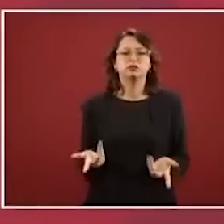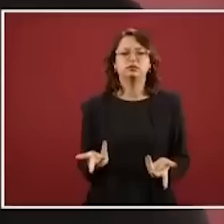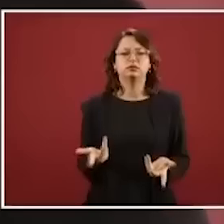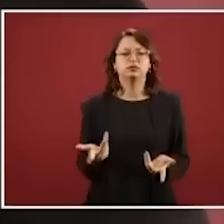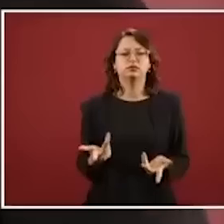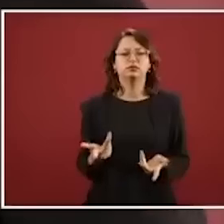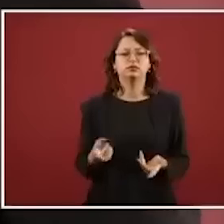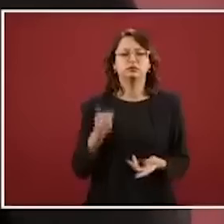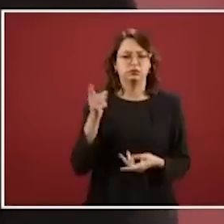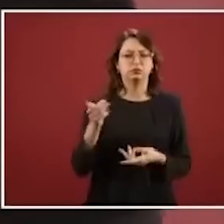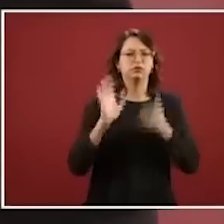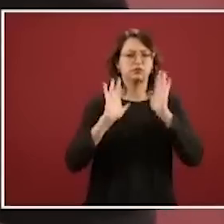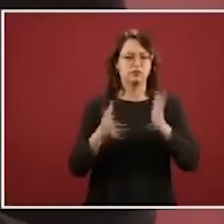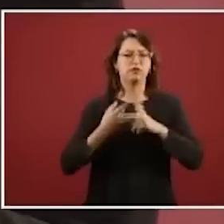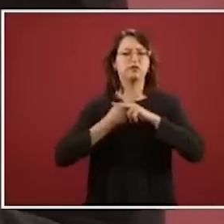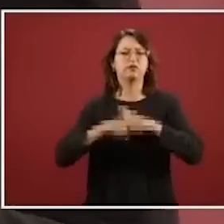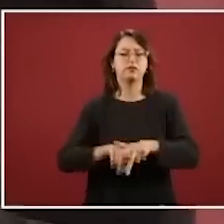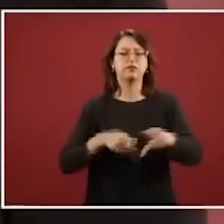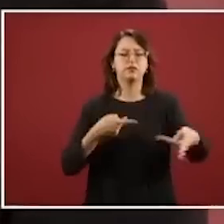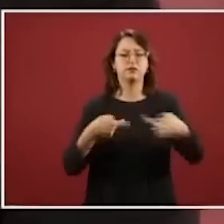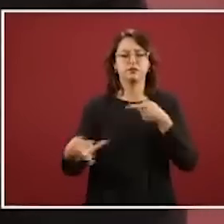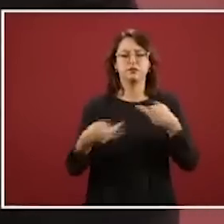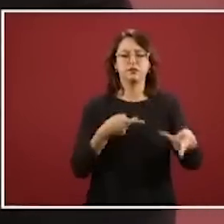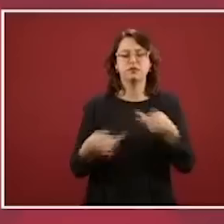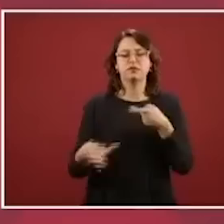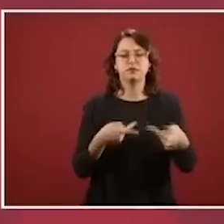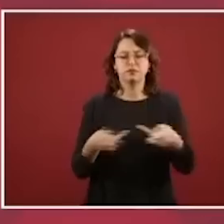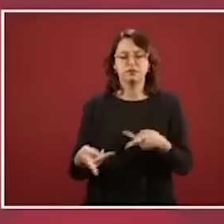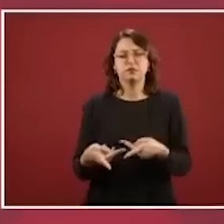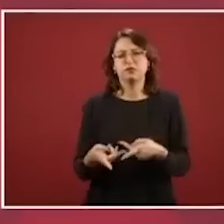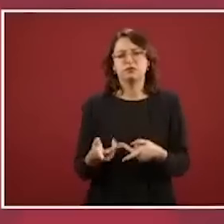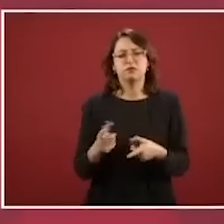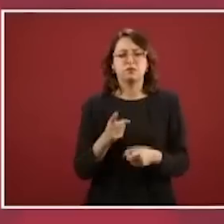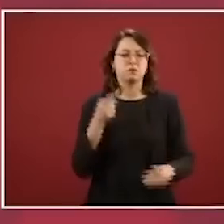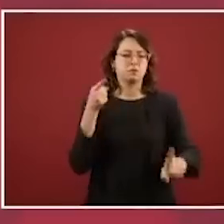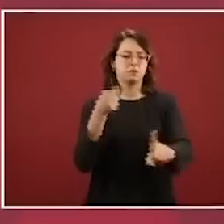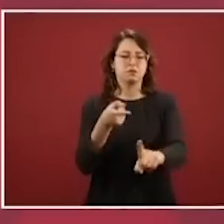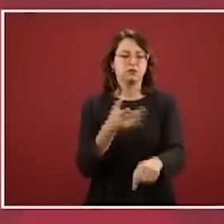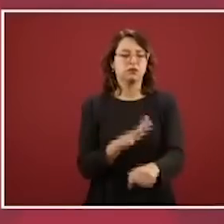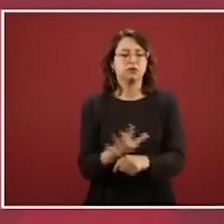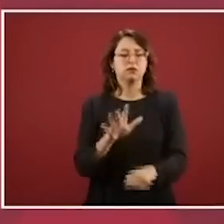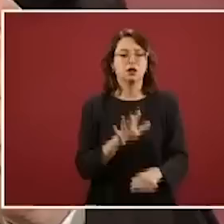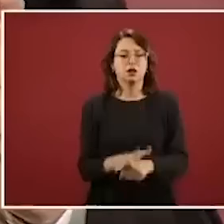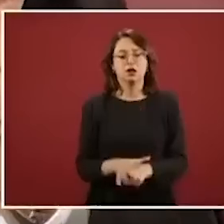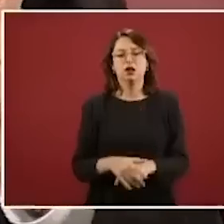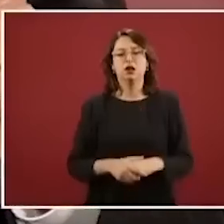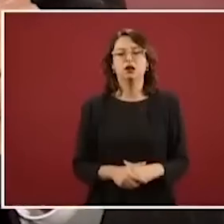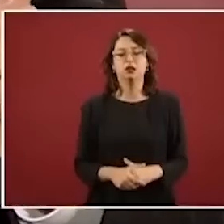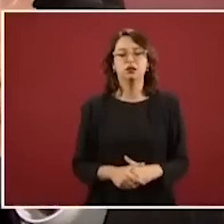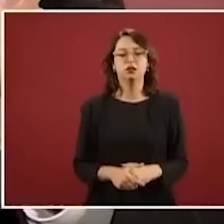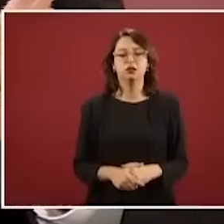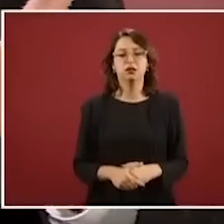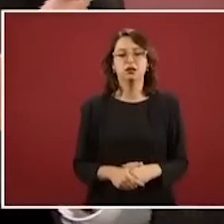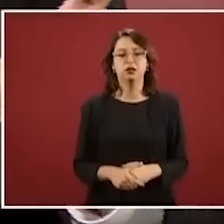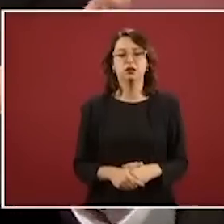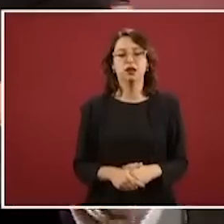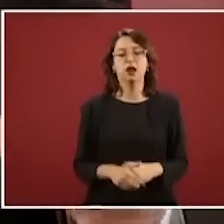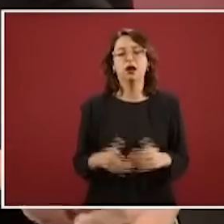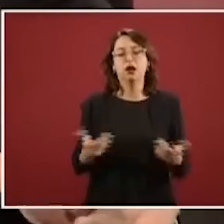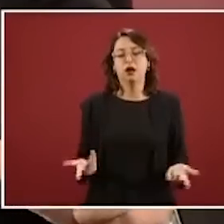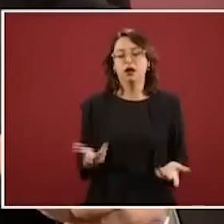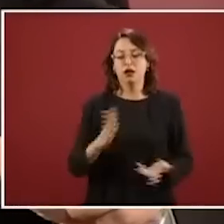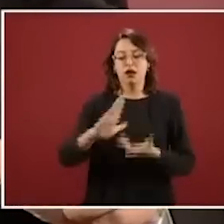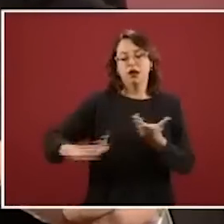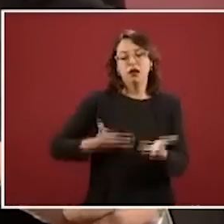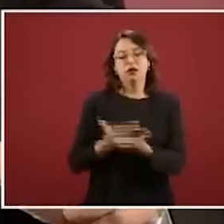central. El hecho de que México pueda ahora presentar controversias sobre